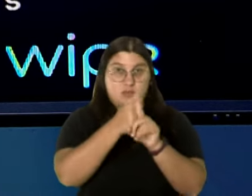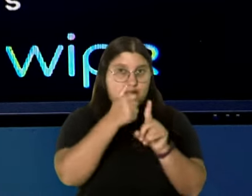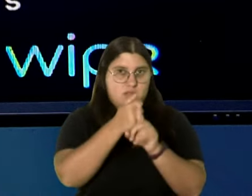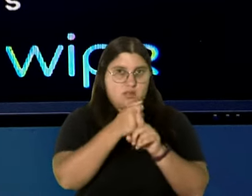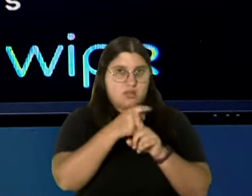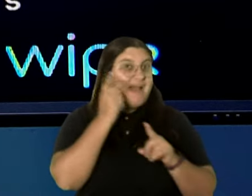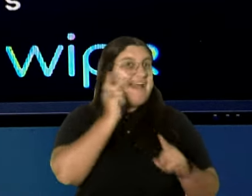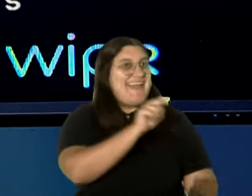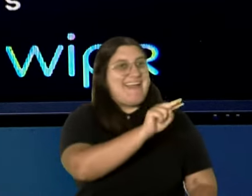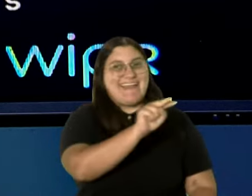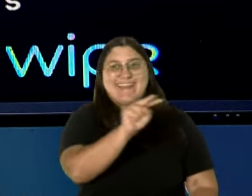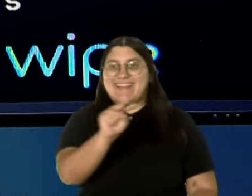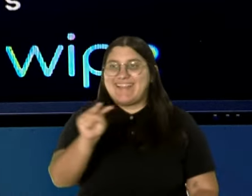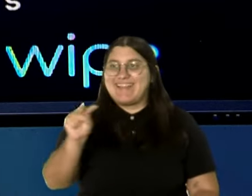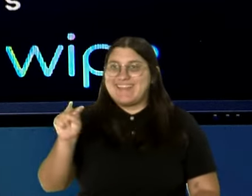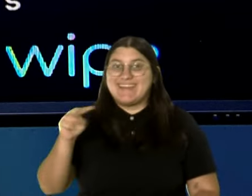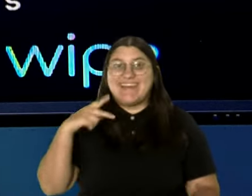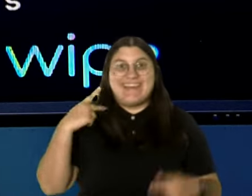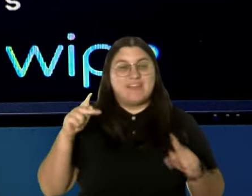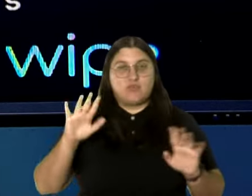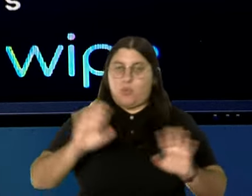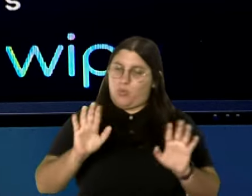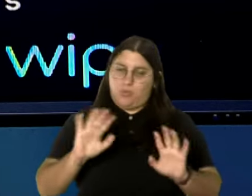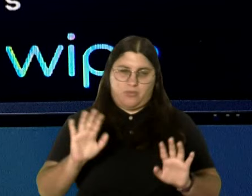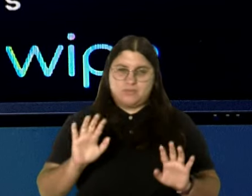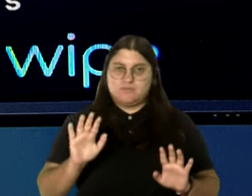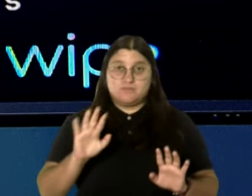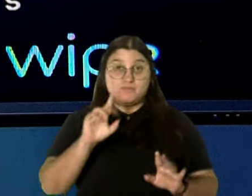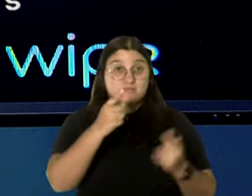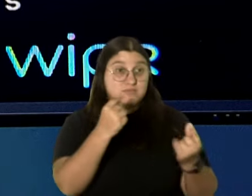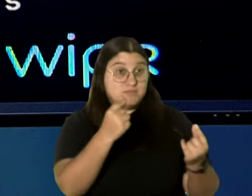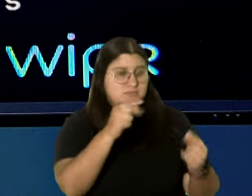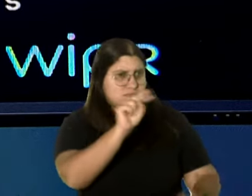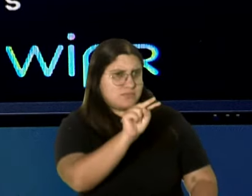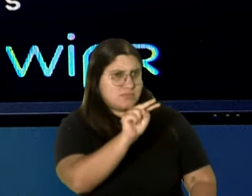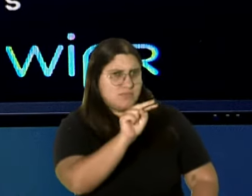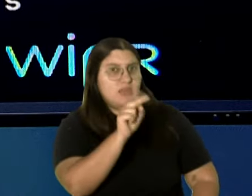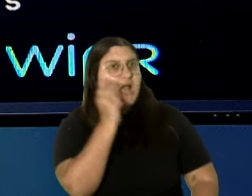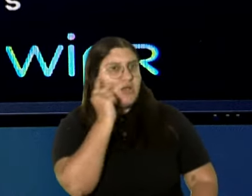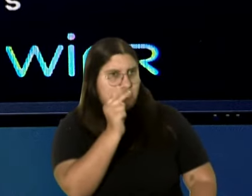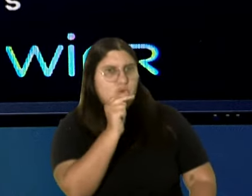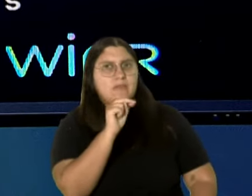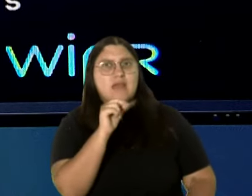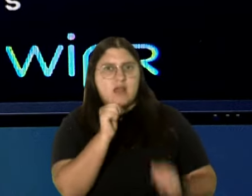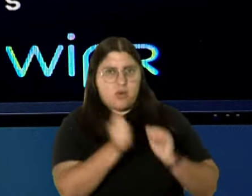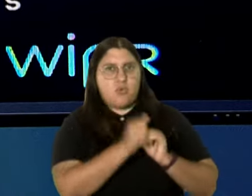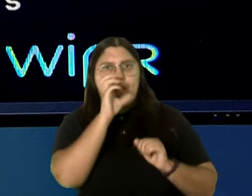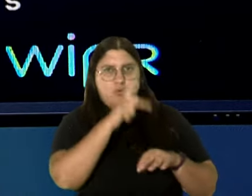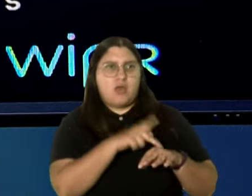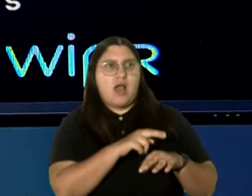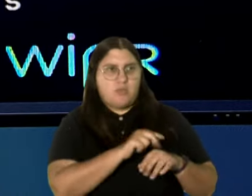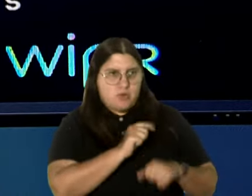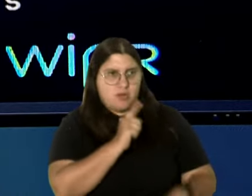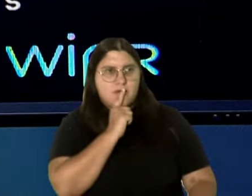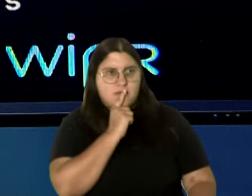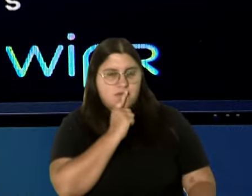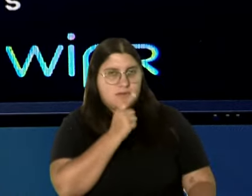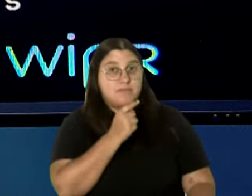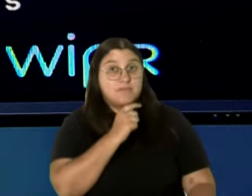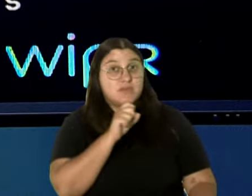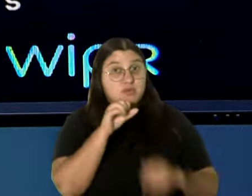Lo vio en la calle moviéndose, jangueando por ahí. No. Usted dice, espérate, este fue el que yo vi lo más buscado. Es más, puede hasta ver